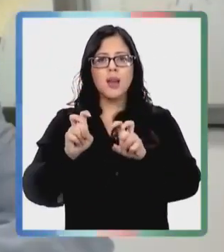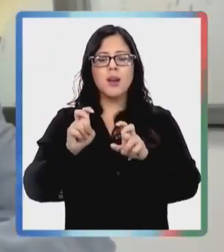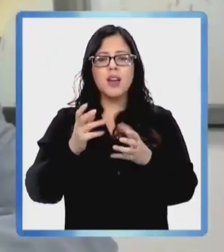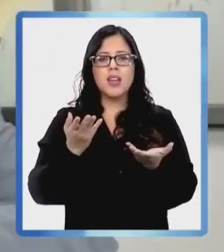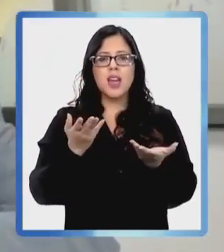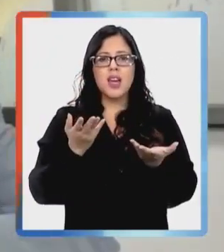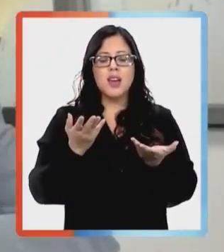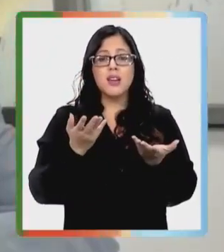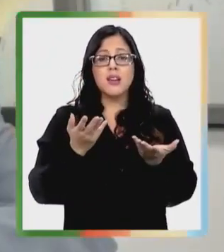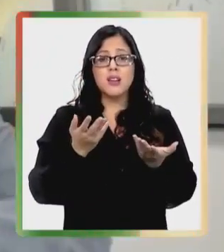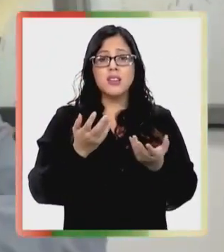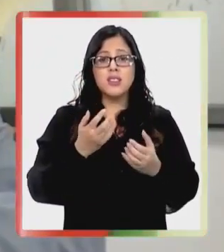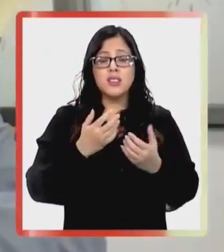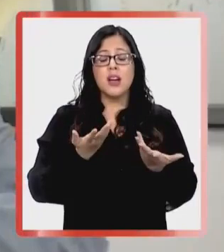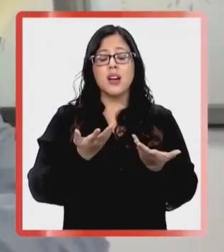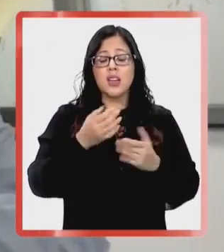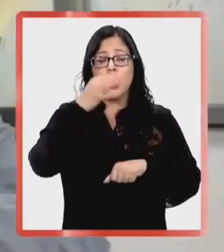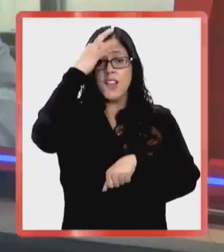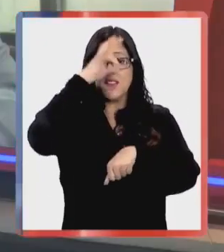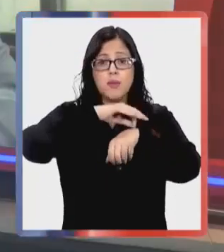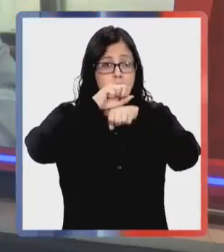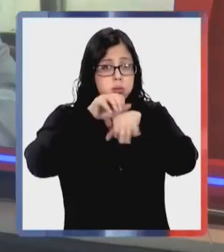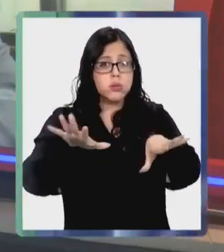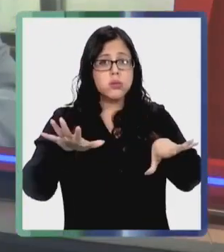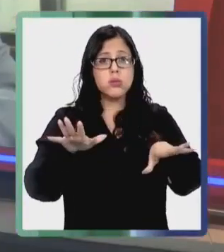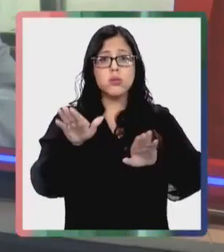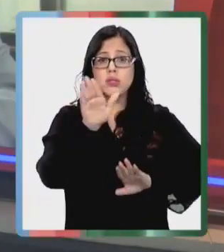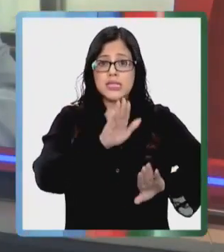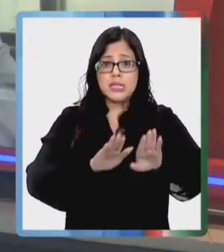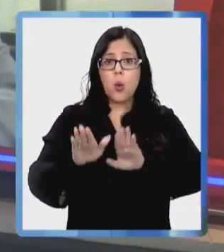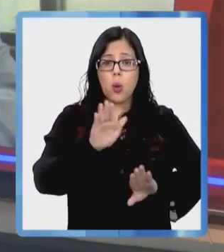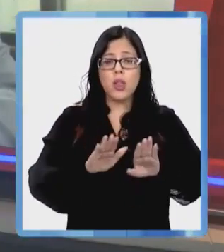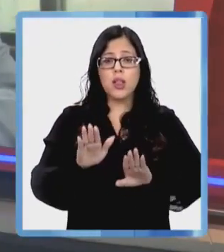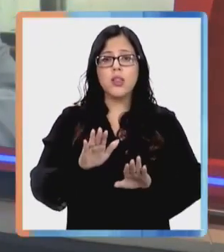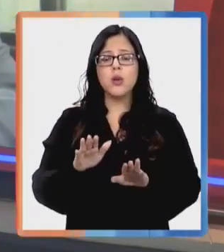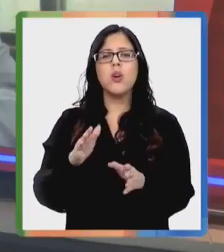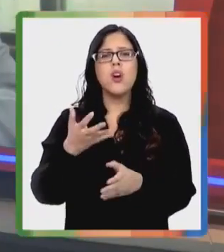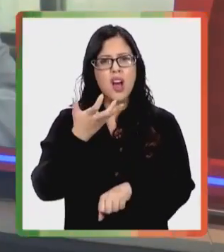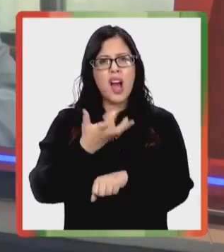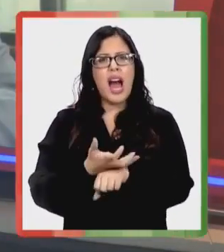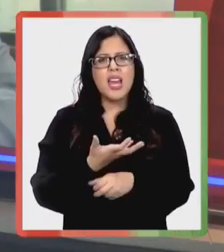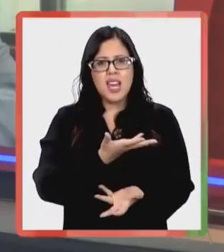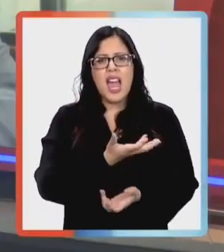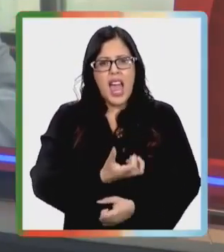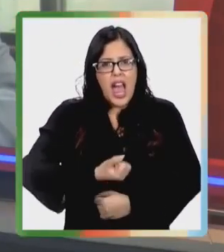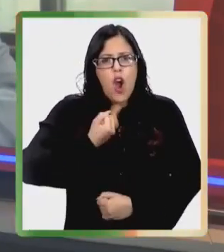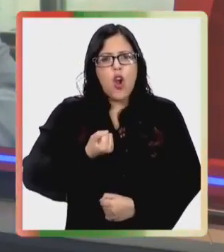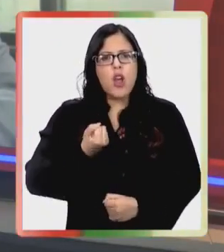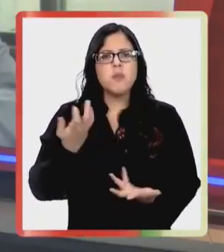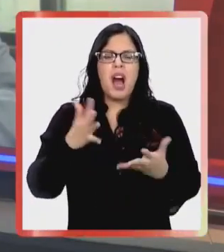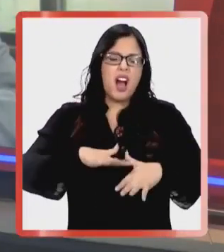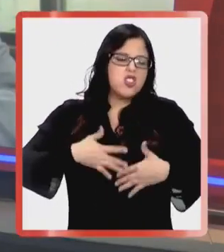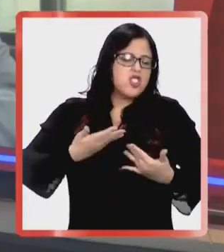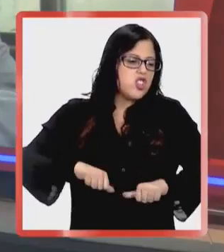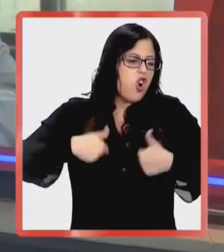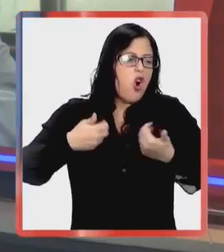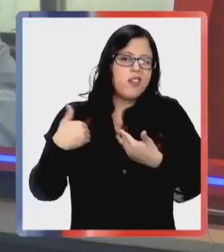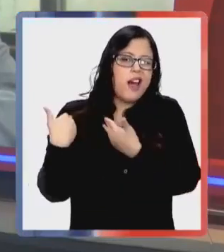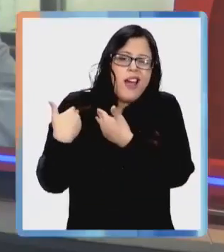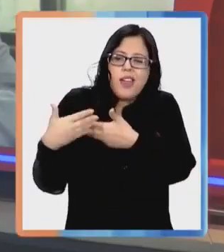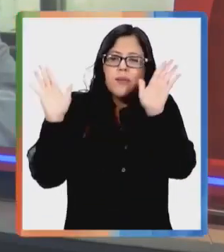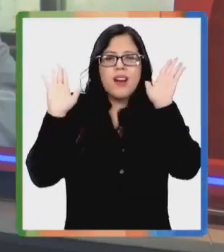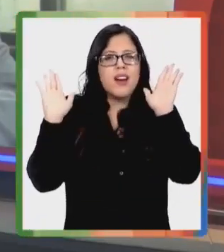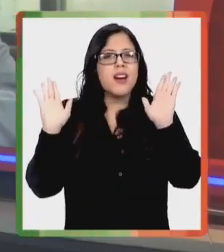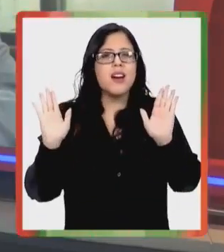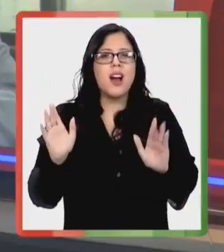y protege al ser humano. Hay mucho de egoísmo, creo yo, también, doctor París, de pensar que me siento joven, ¿qué me